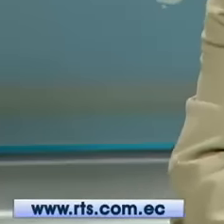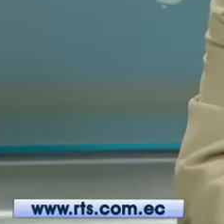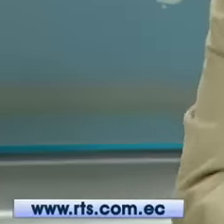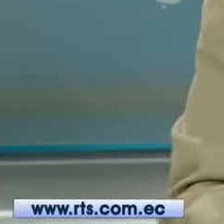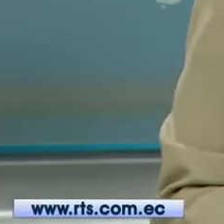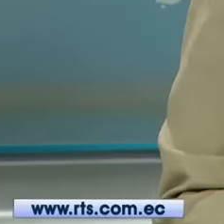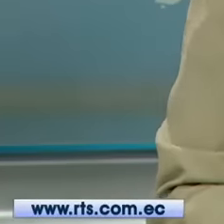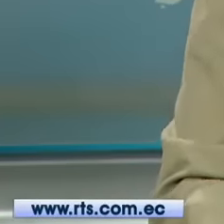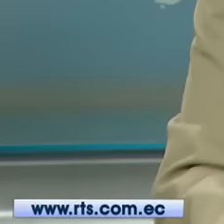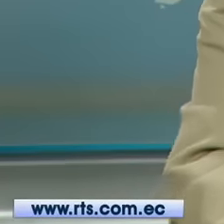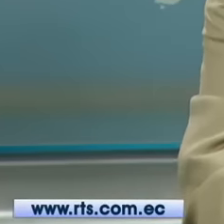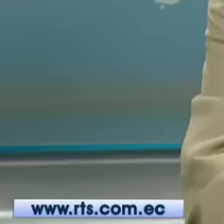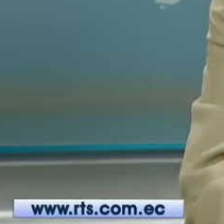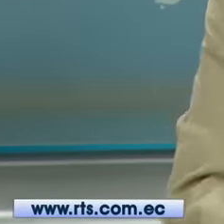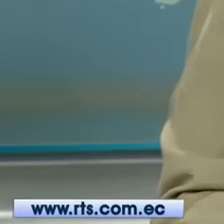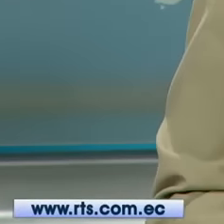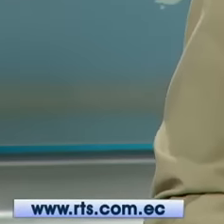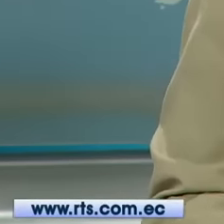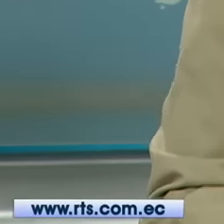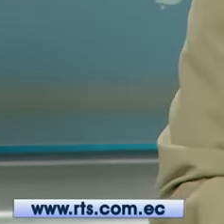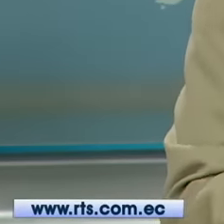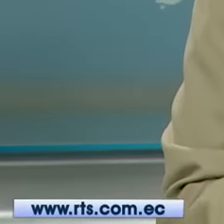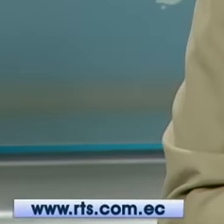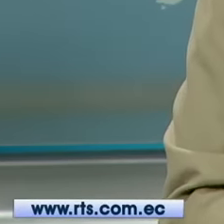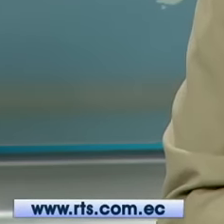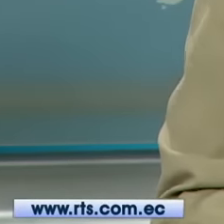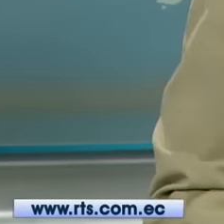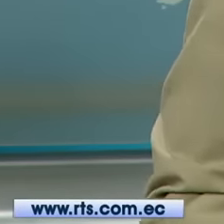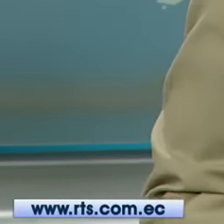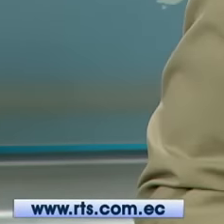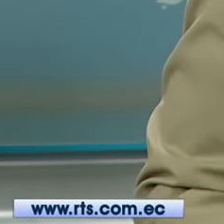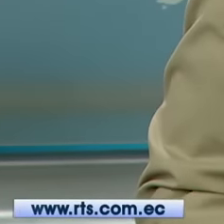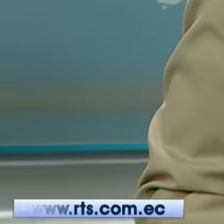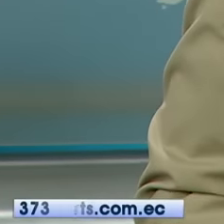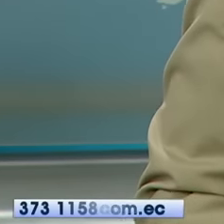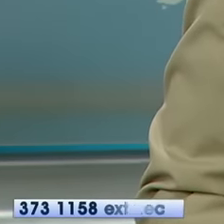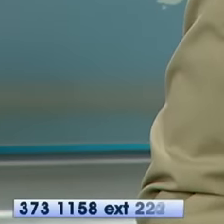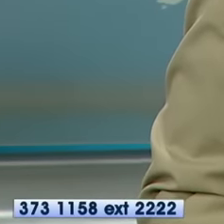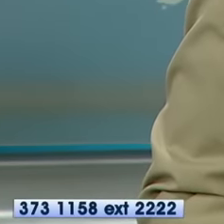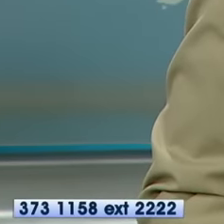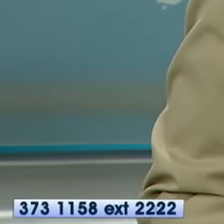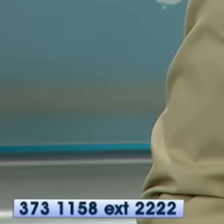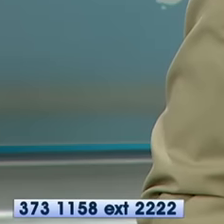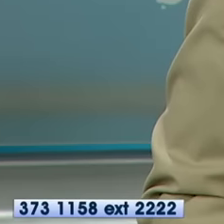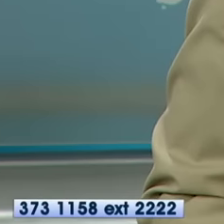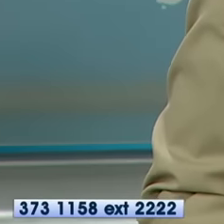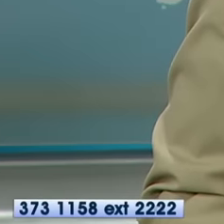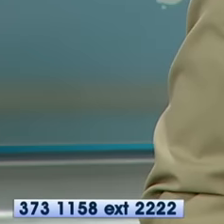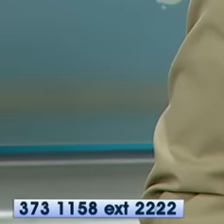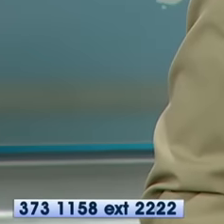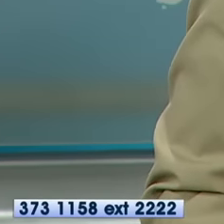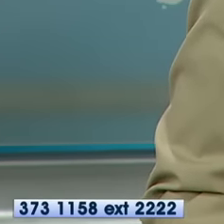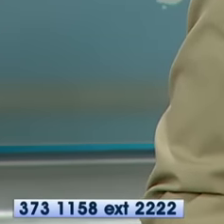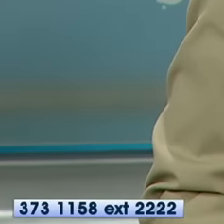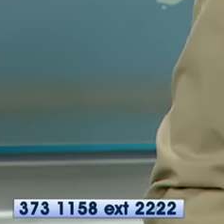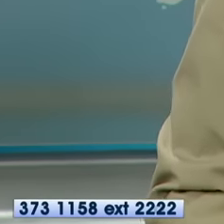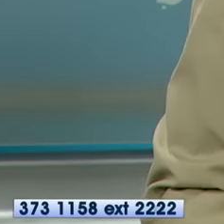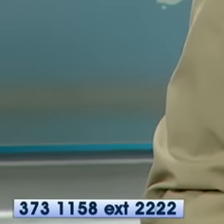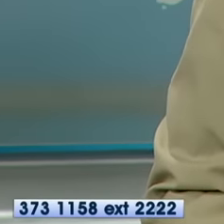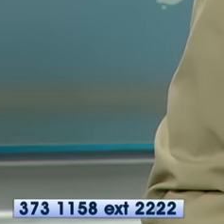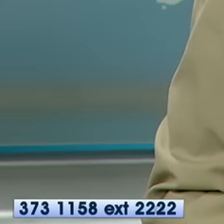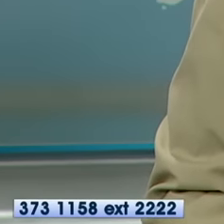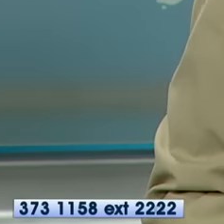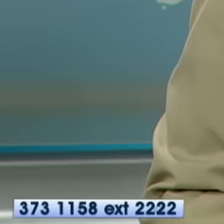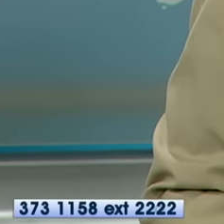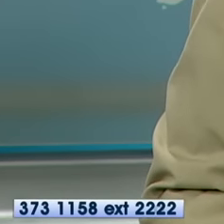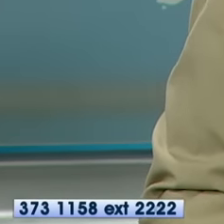noches. Bienvenidos a la Noticia en la Comunidad de este día jueves 5 de enero. Ya mañana, Día de Reyes. Mañana es Día de Reyes,